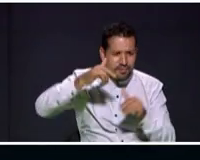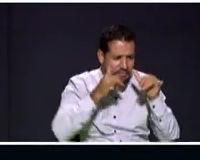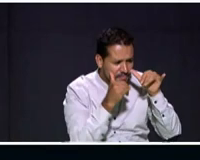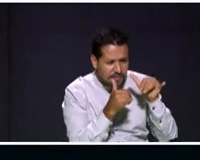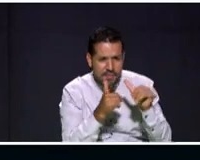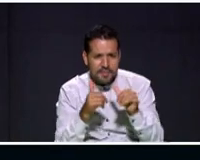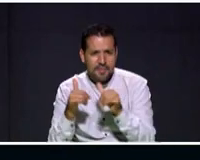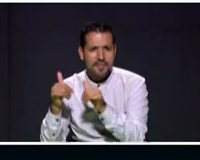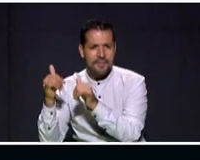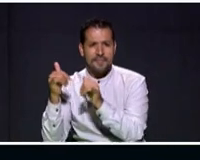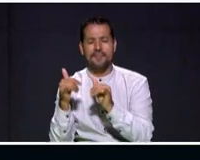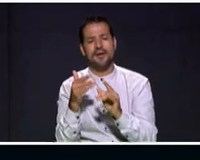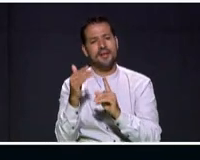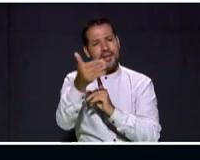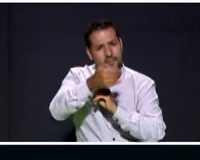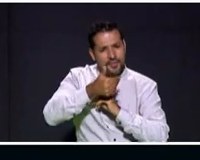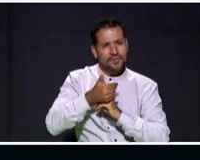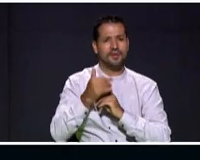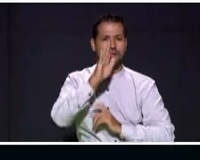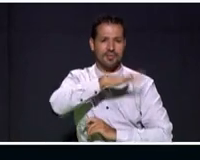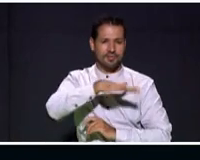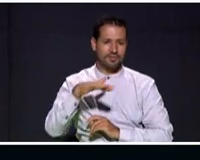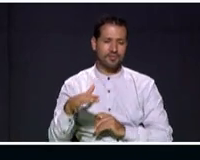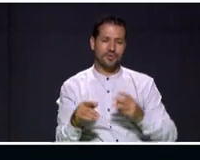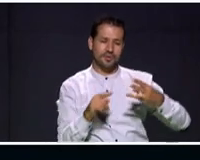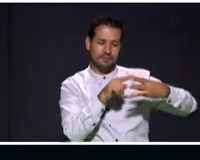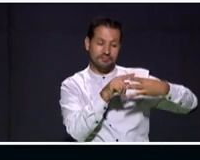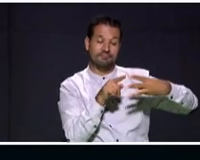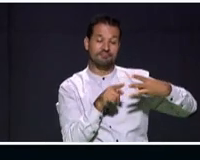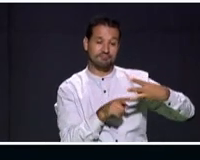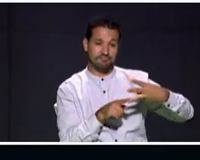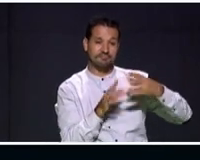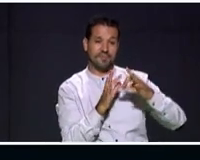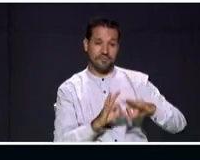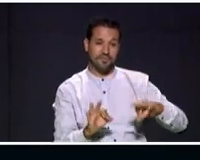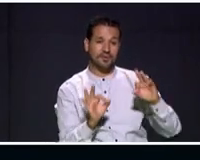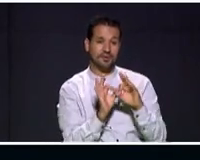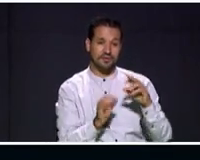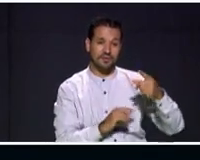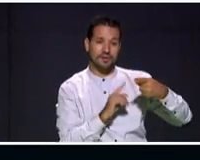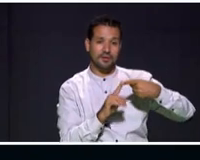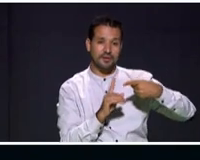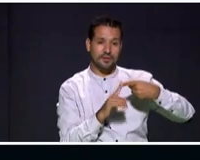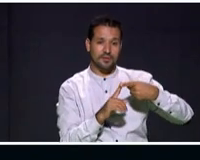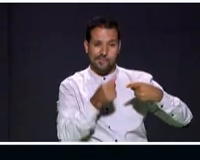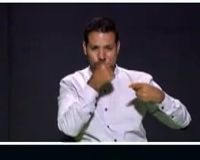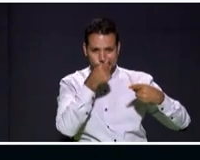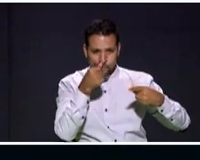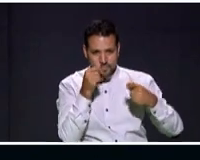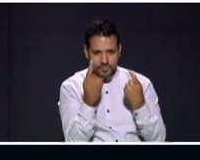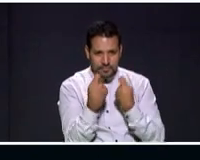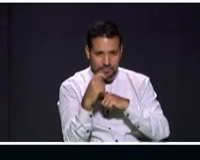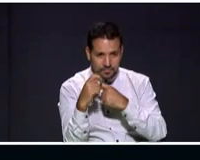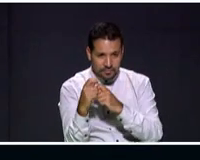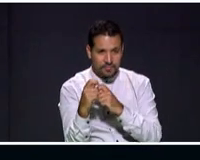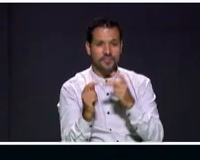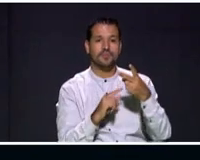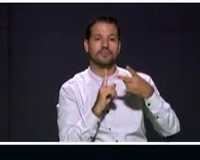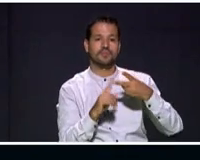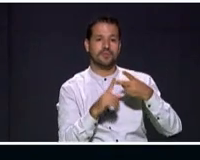tres propósitos en tres escenarios bien difíciles uno el microtráfico 2 la